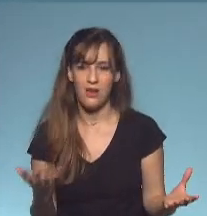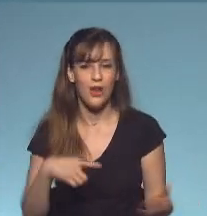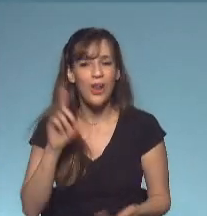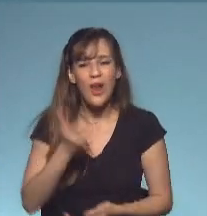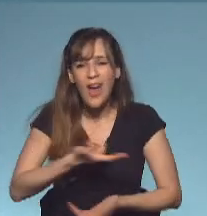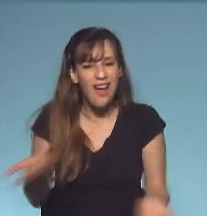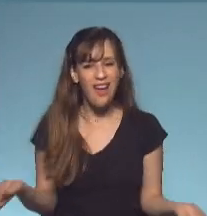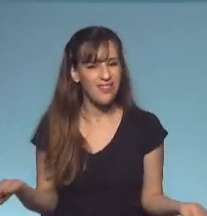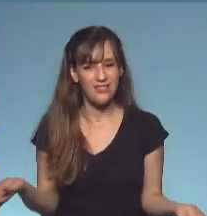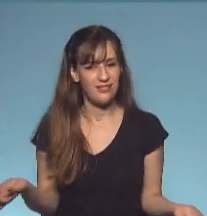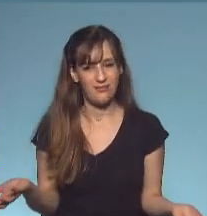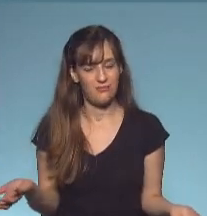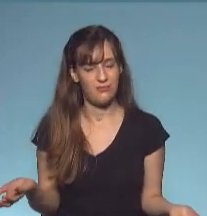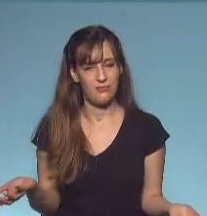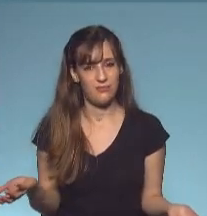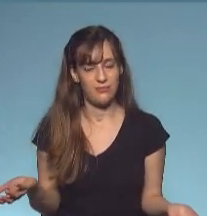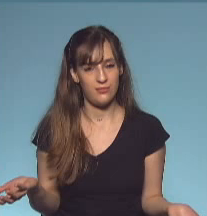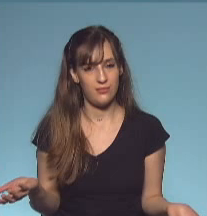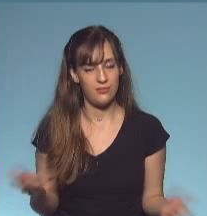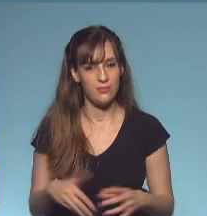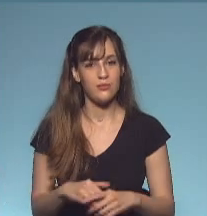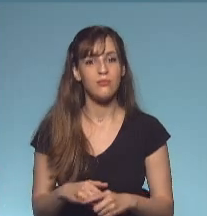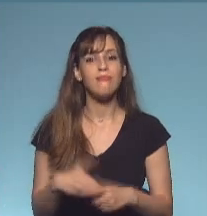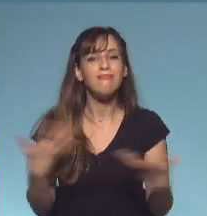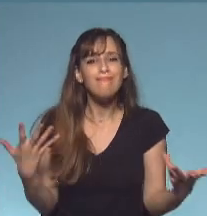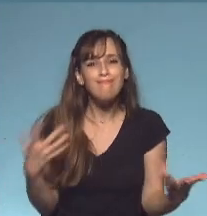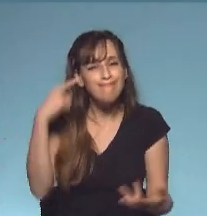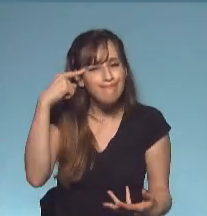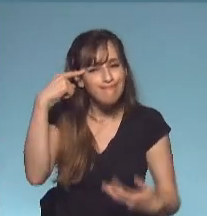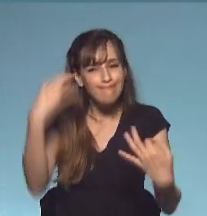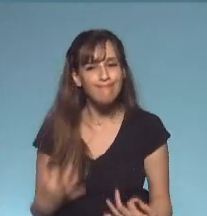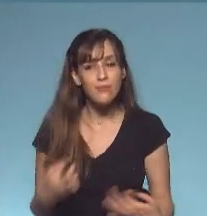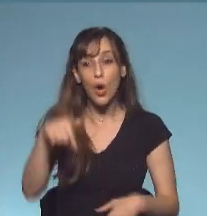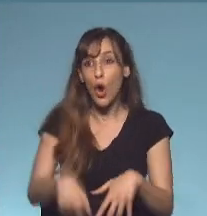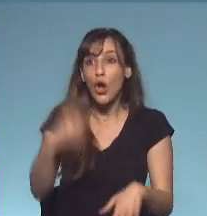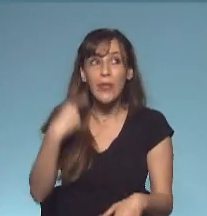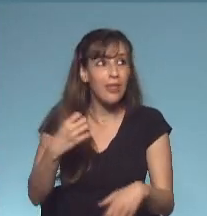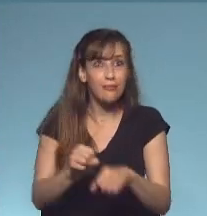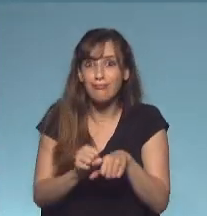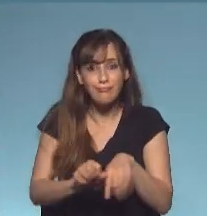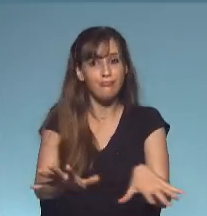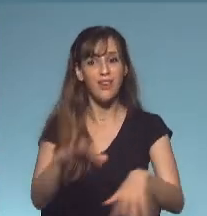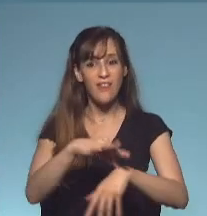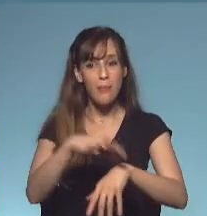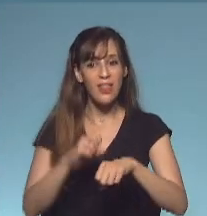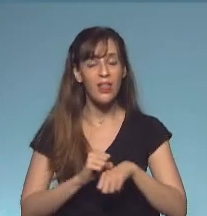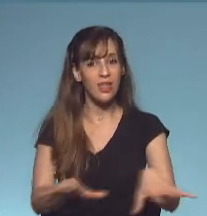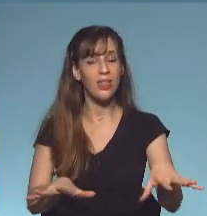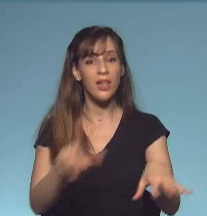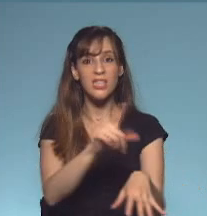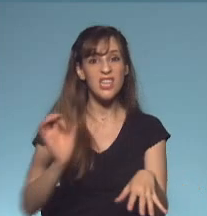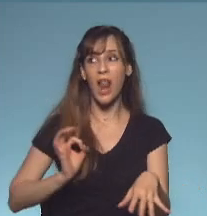sentido común ni siquiera. Hablemos desde el sentido común. Hay una epidemia, la más grande en 100